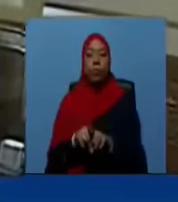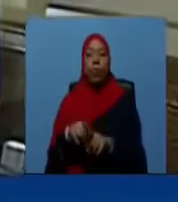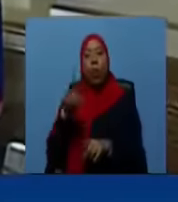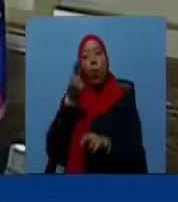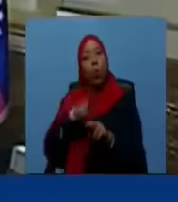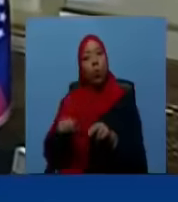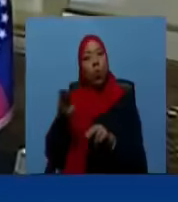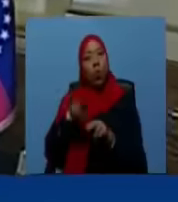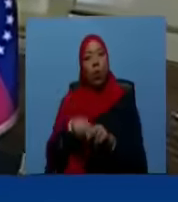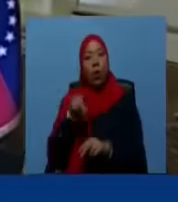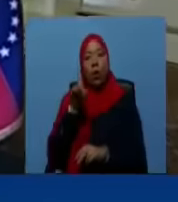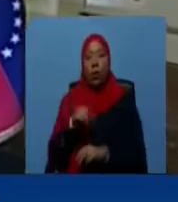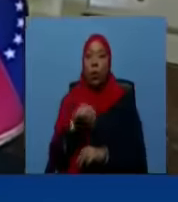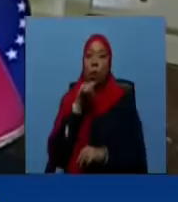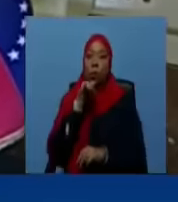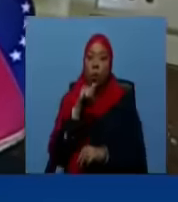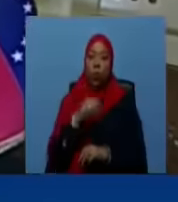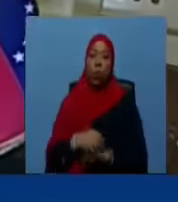niños y niñas,